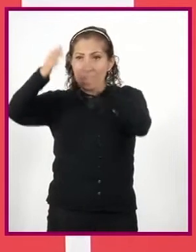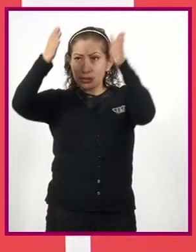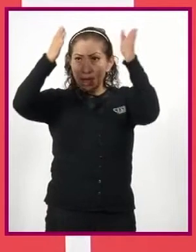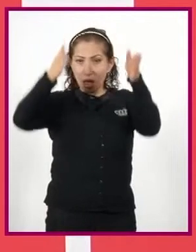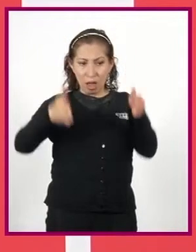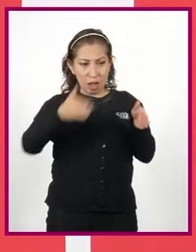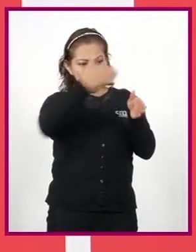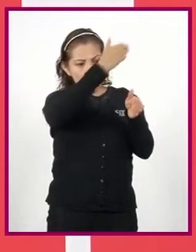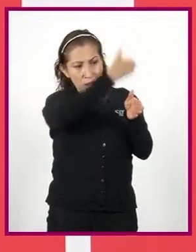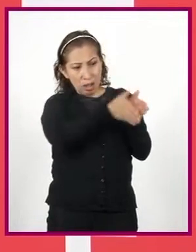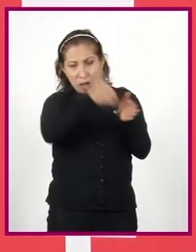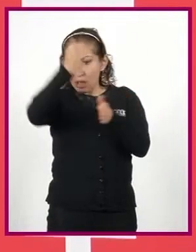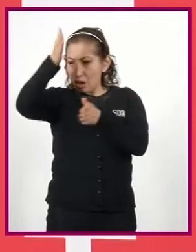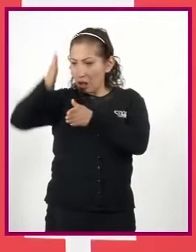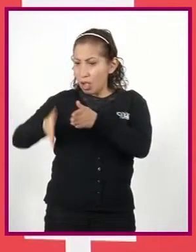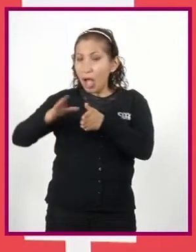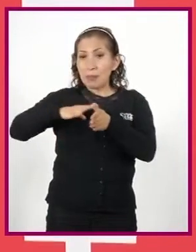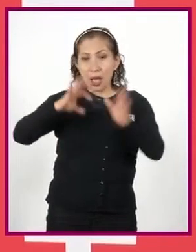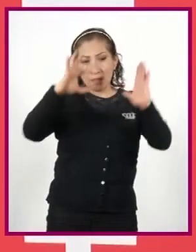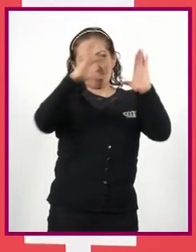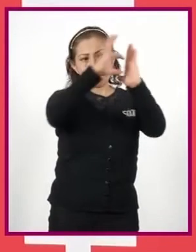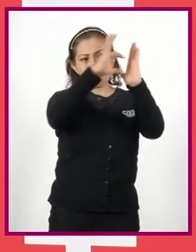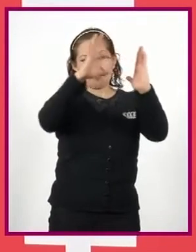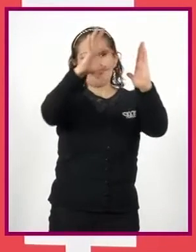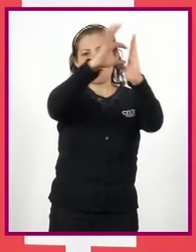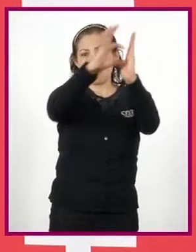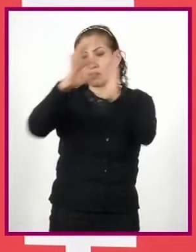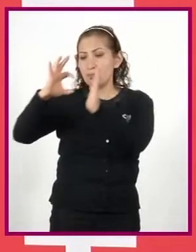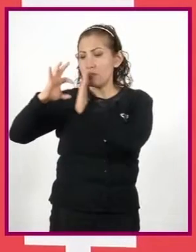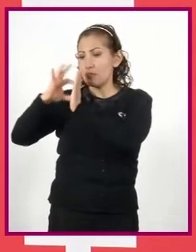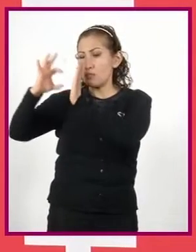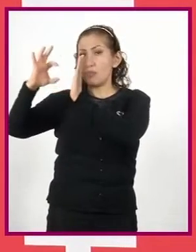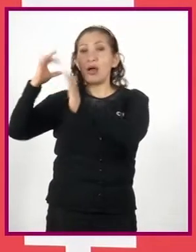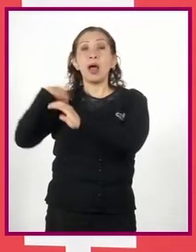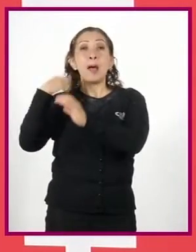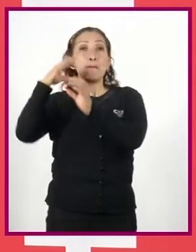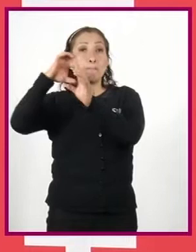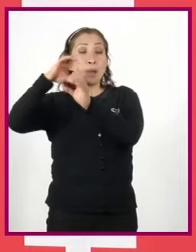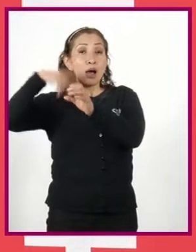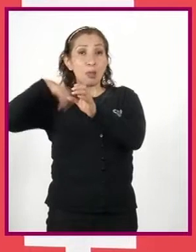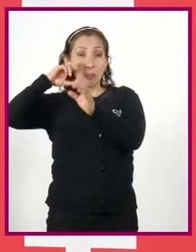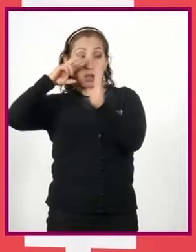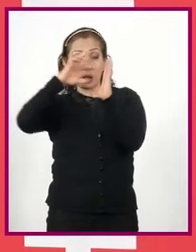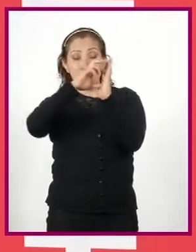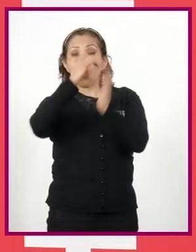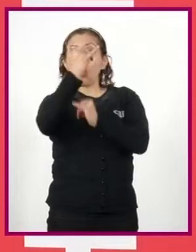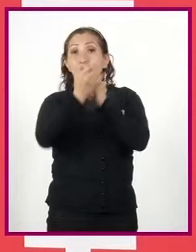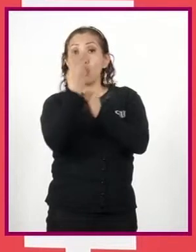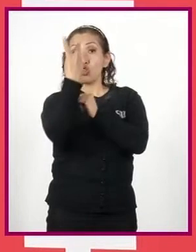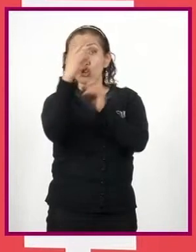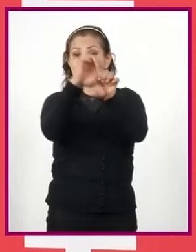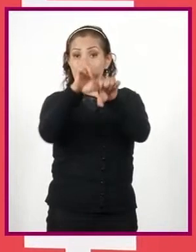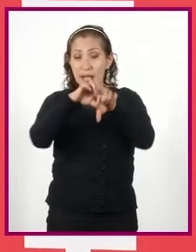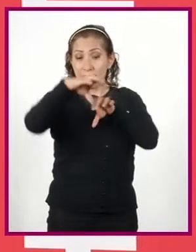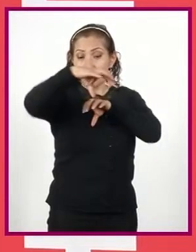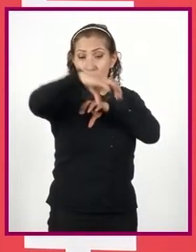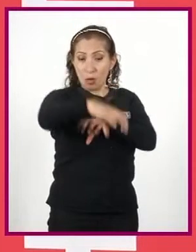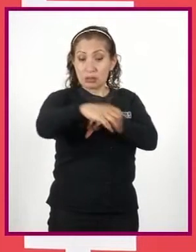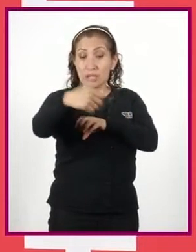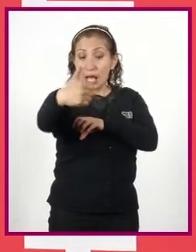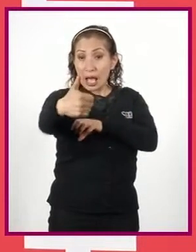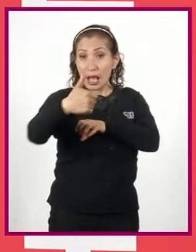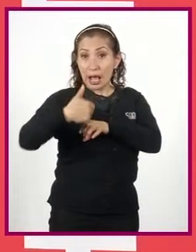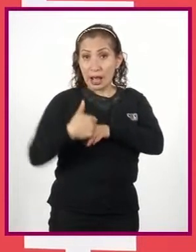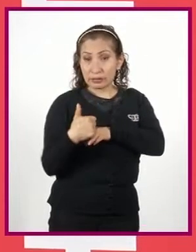muros laterales había un anillo de piedra, colocado verticalmente. Jugaban 2 equipos, cada